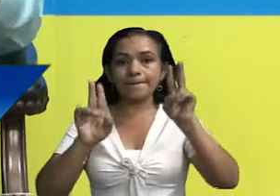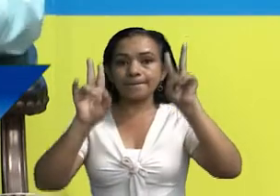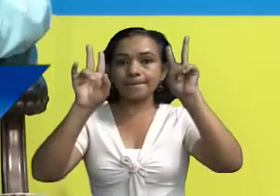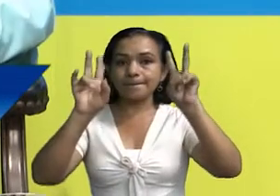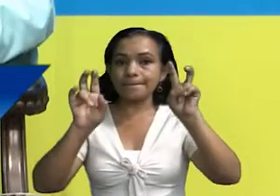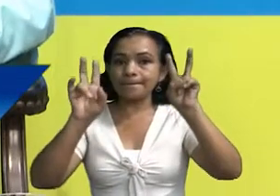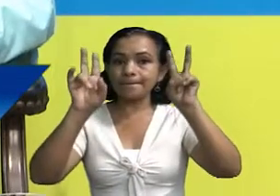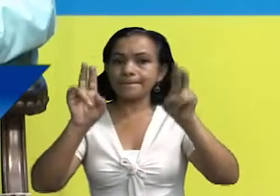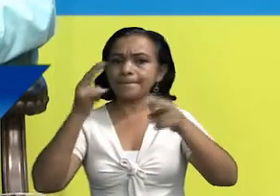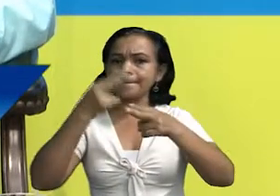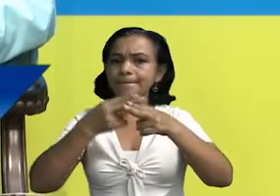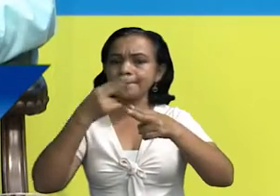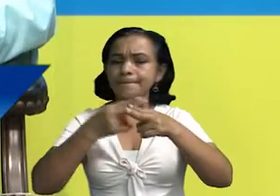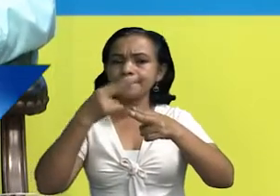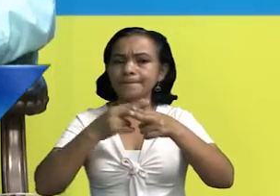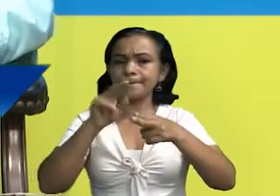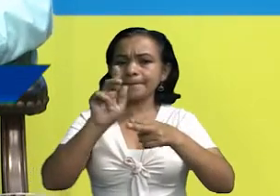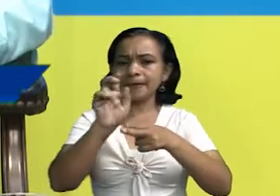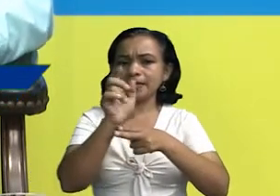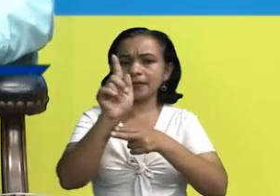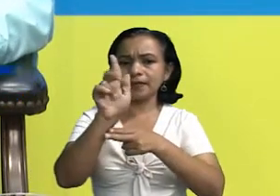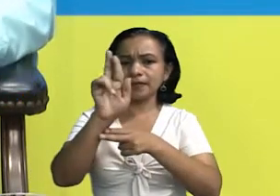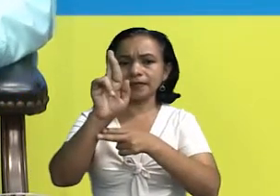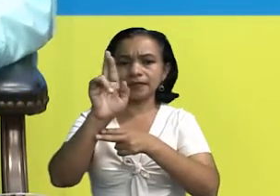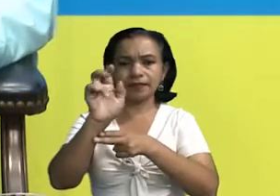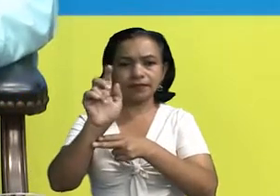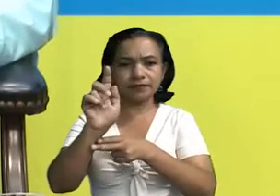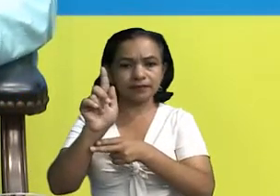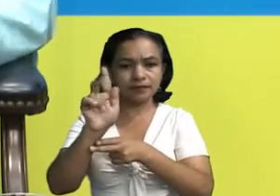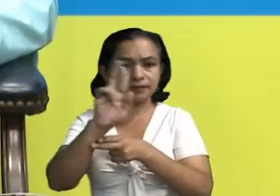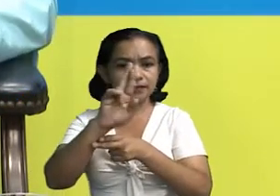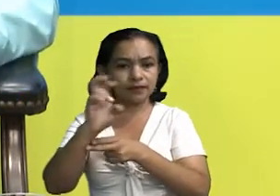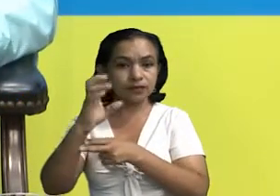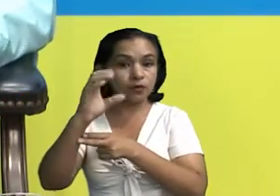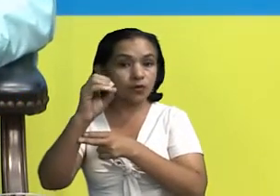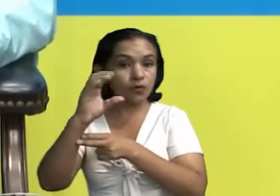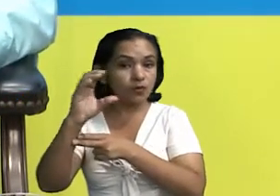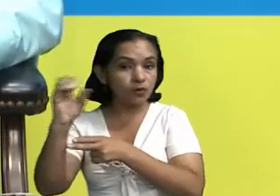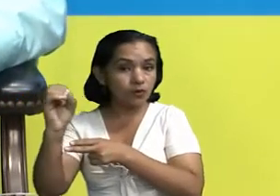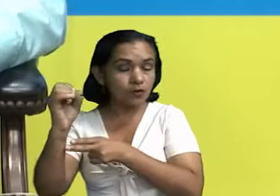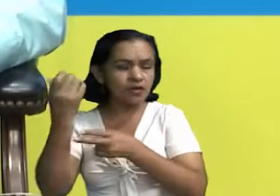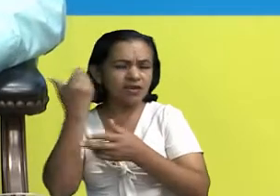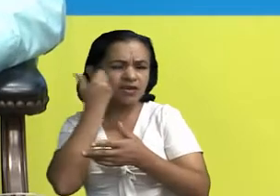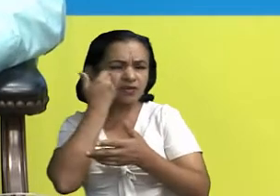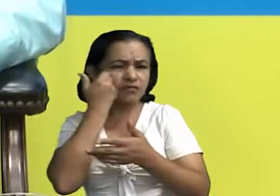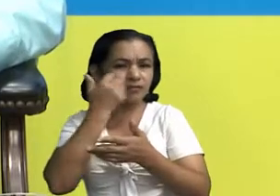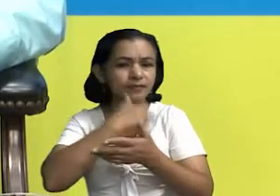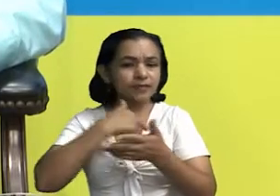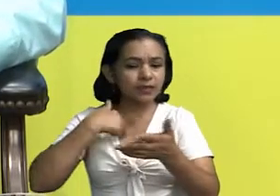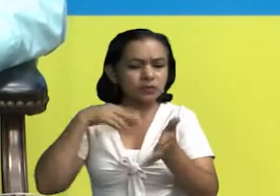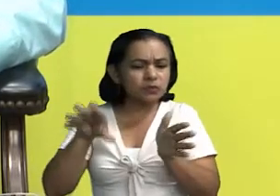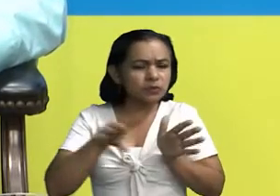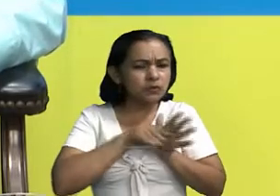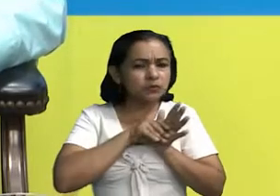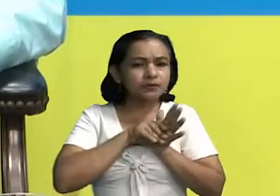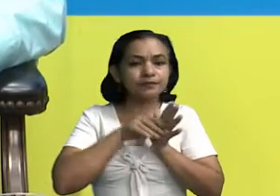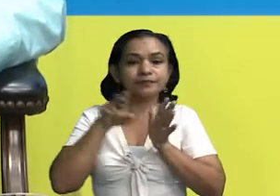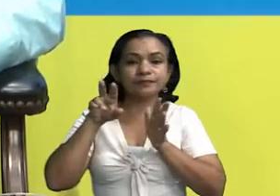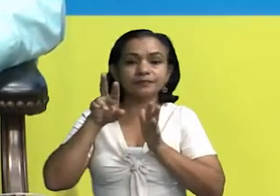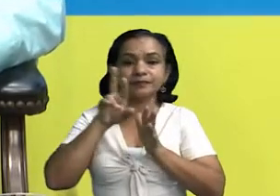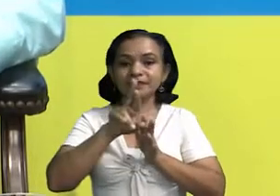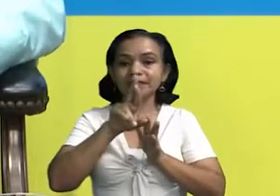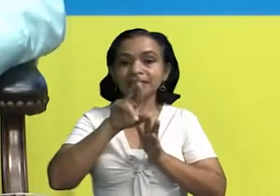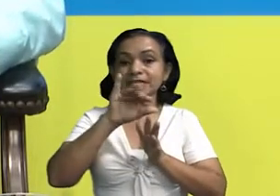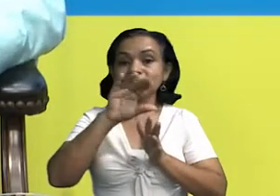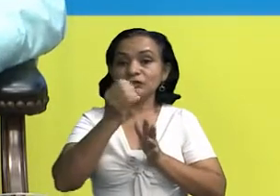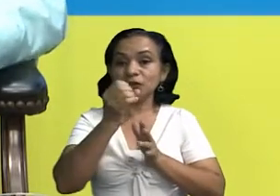bacteria del estreptococo y las enfermedades que provoca. Para ello hemos invitado a la doctora Miosotis